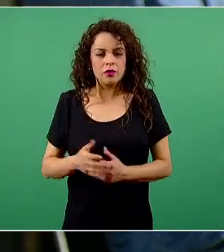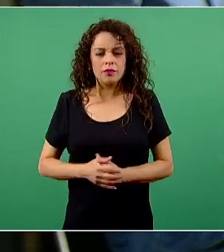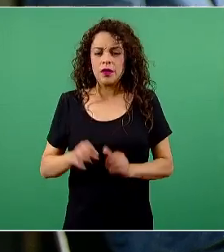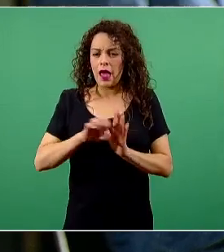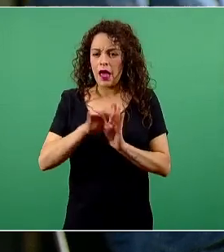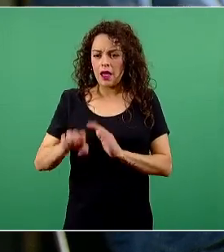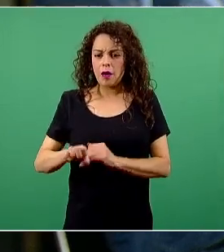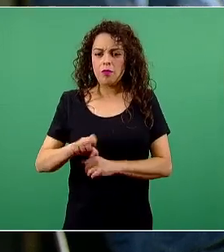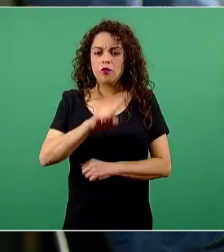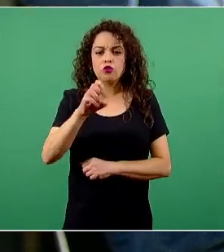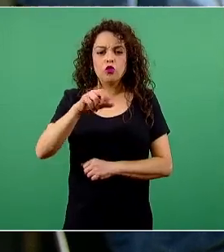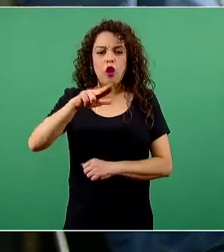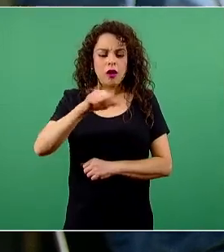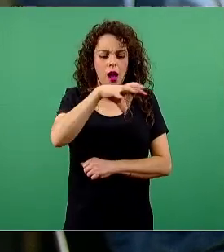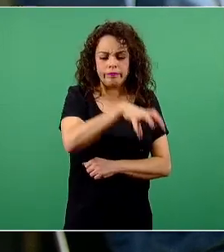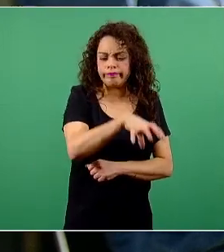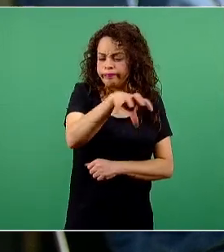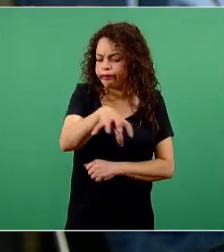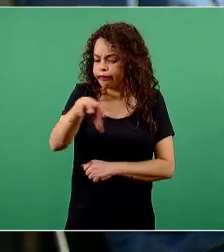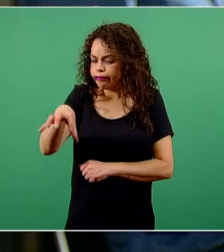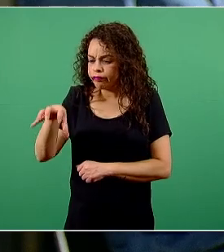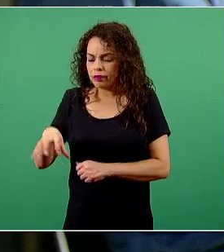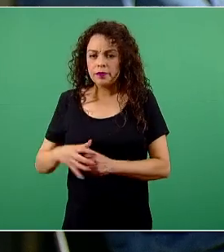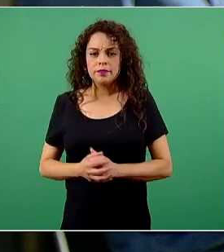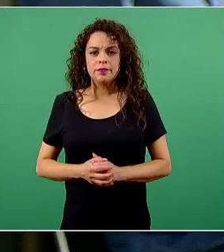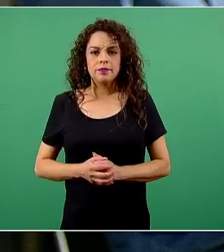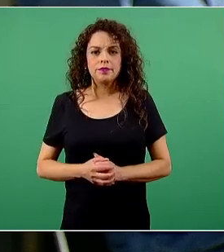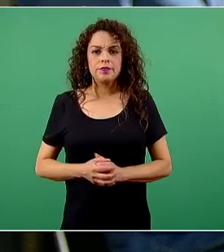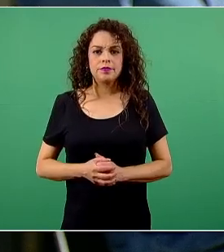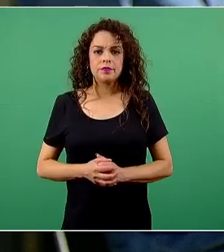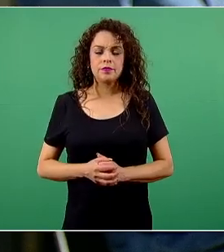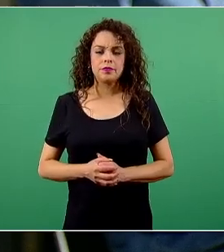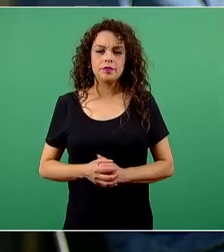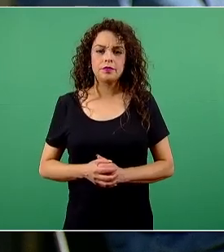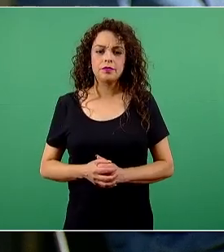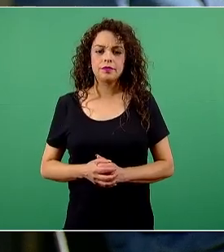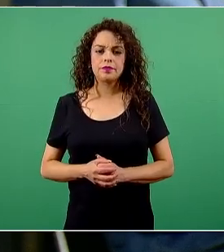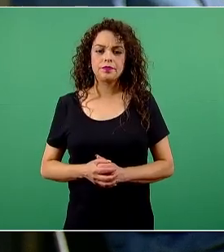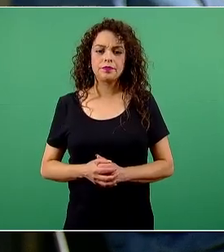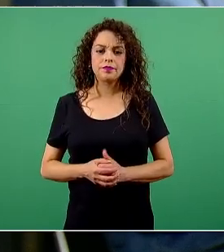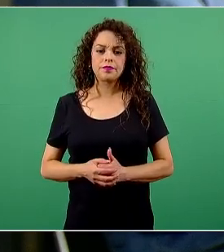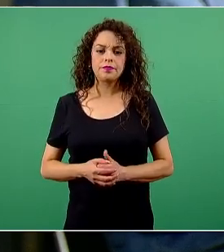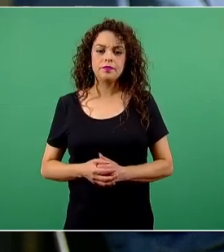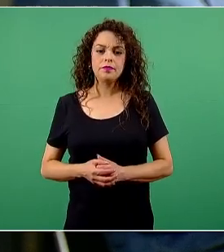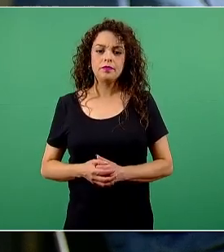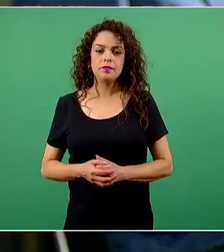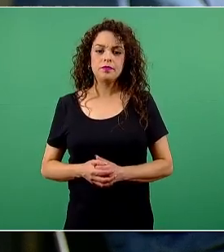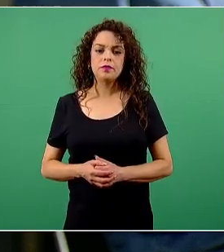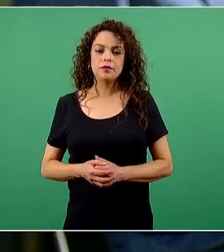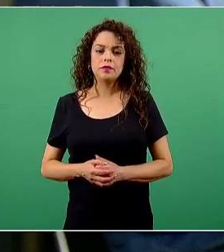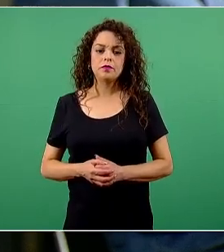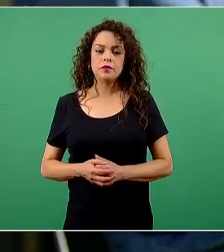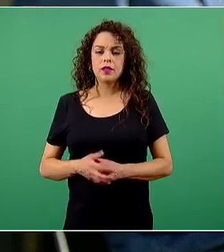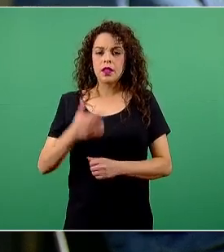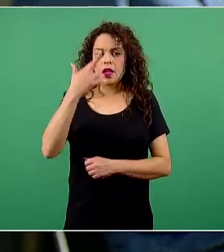zonas, ¿qué ha influido para que en algunas partes haya más